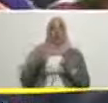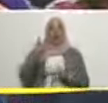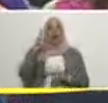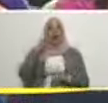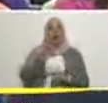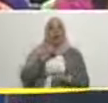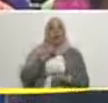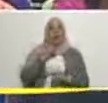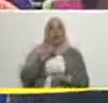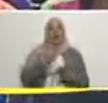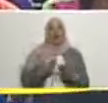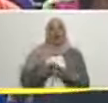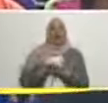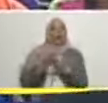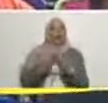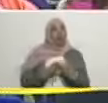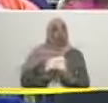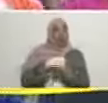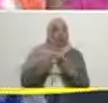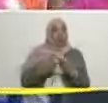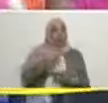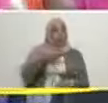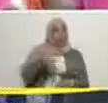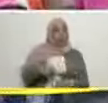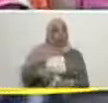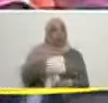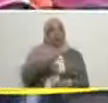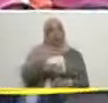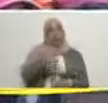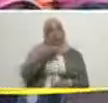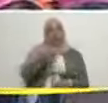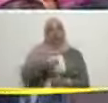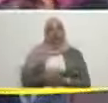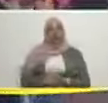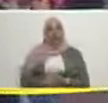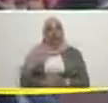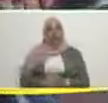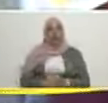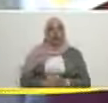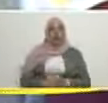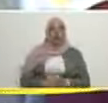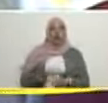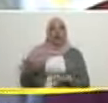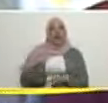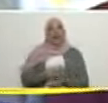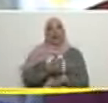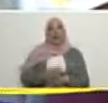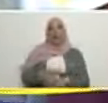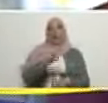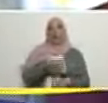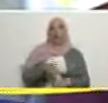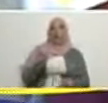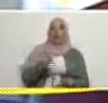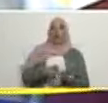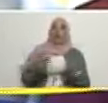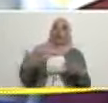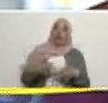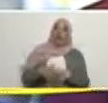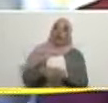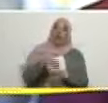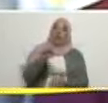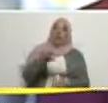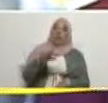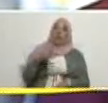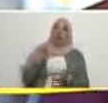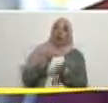bolivariana estudiantil. Muchachos y muchachas que además de estudiar, que es su razón principal, también se forman integralmente en